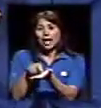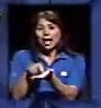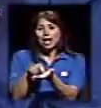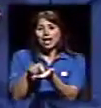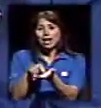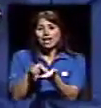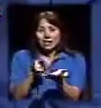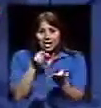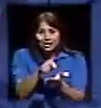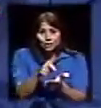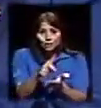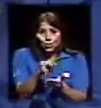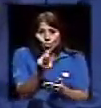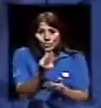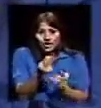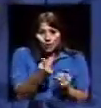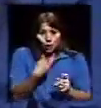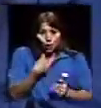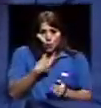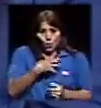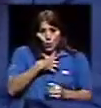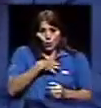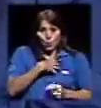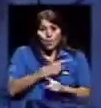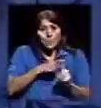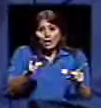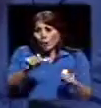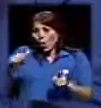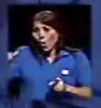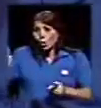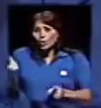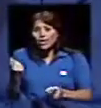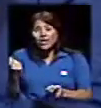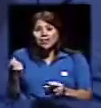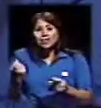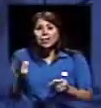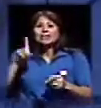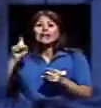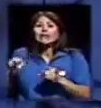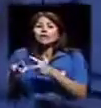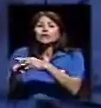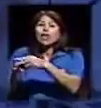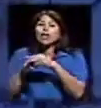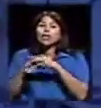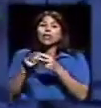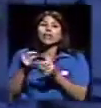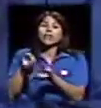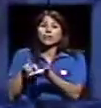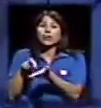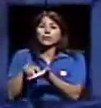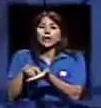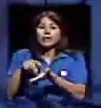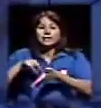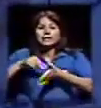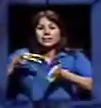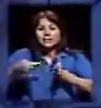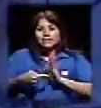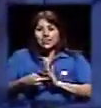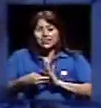¿verdad? Entonces, aquí estamos hablando de que hay el margen de maniobra para el